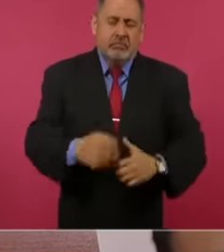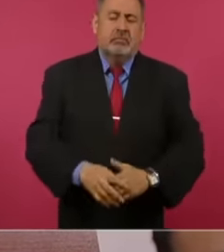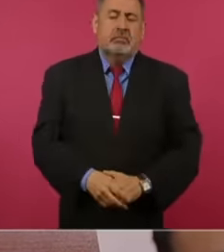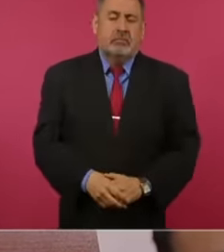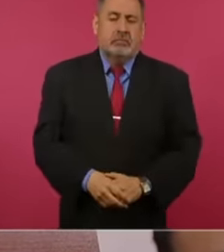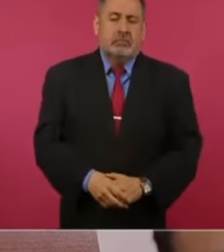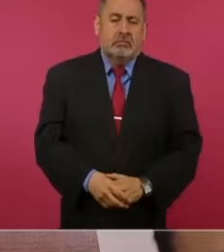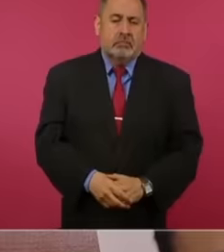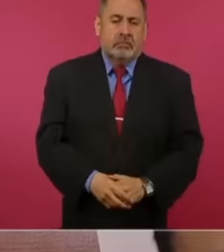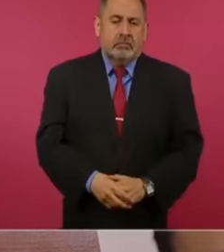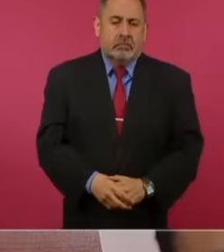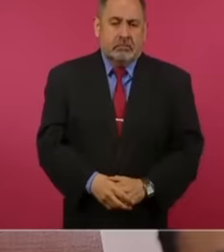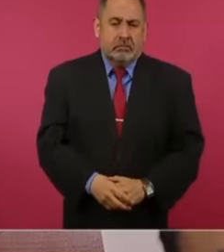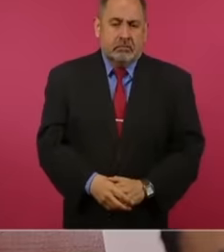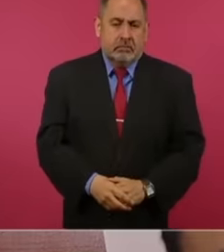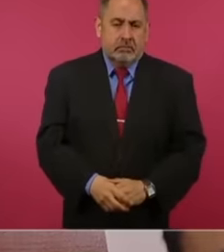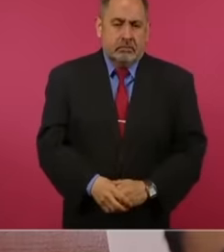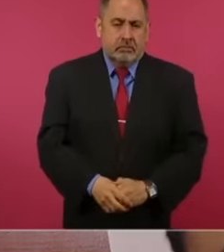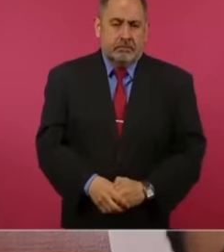Pues sí.